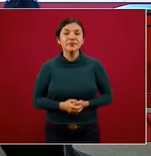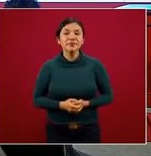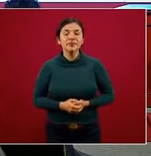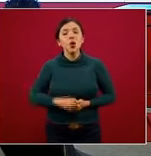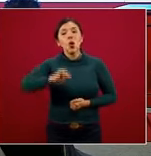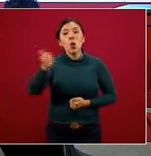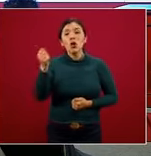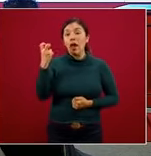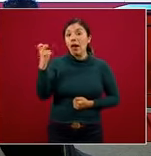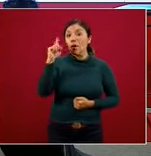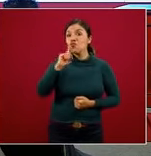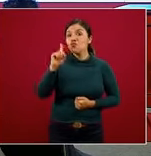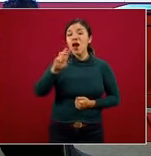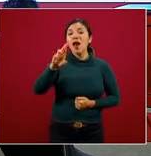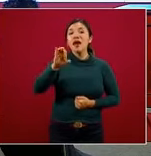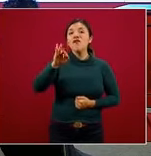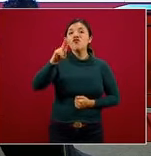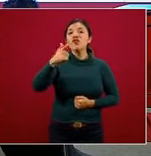Refugio